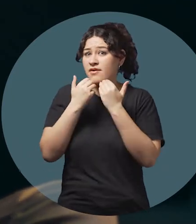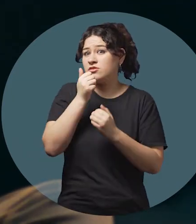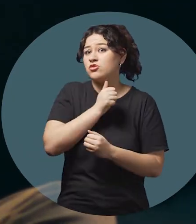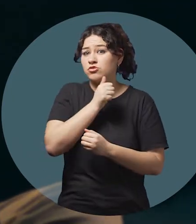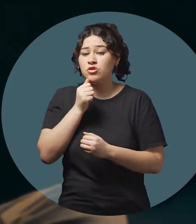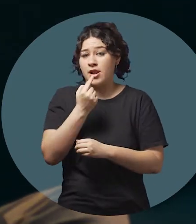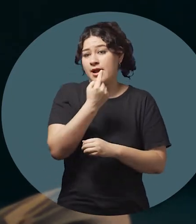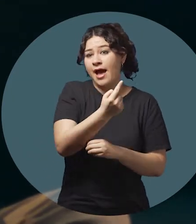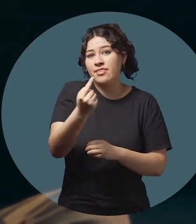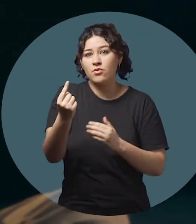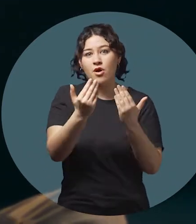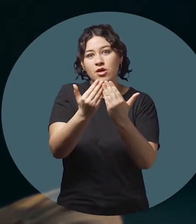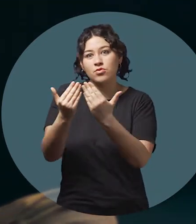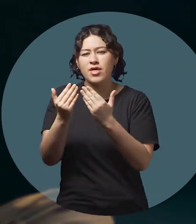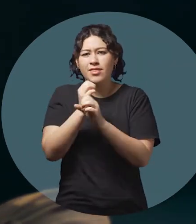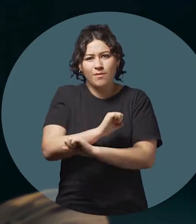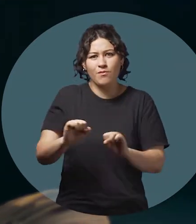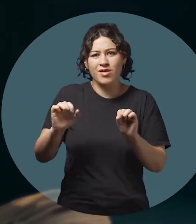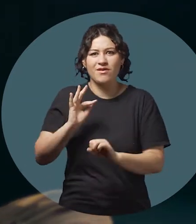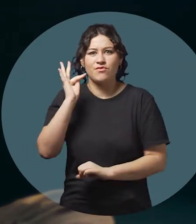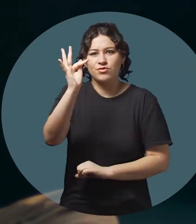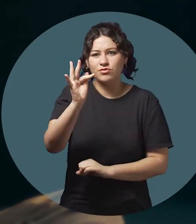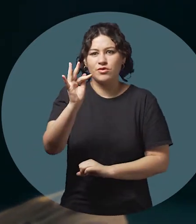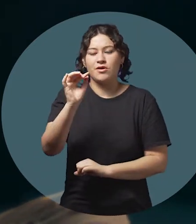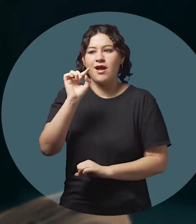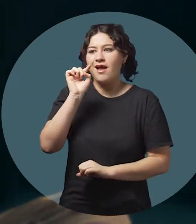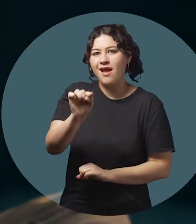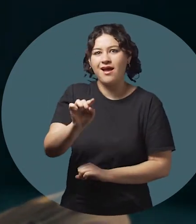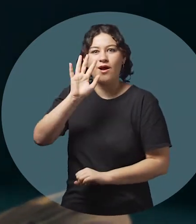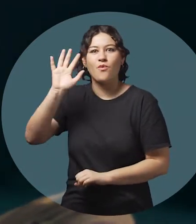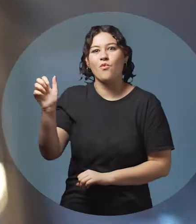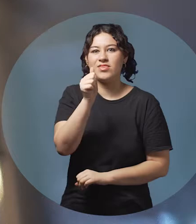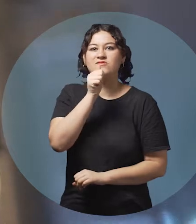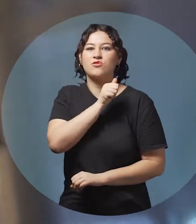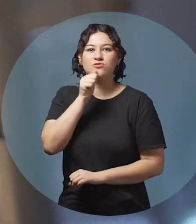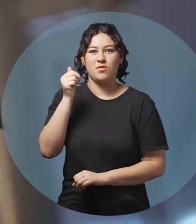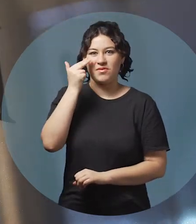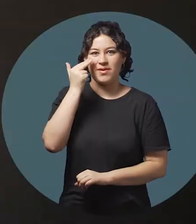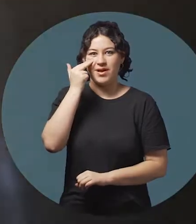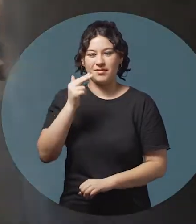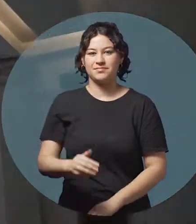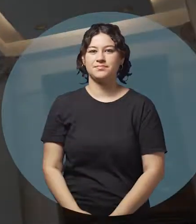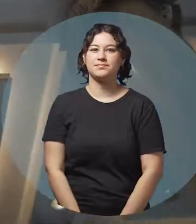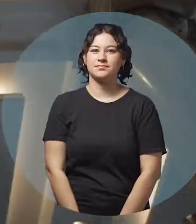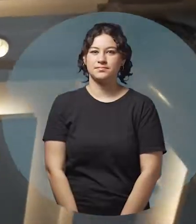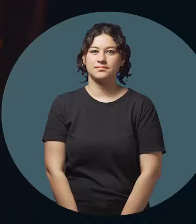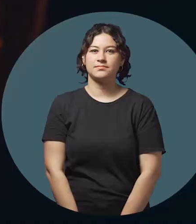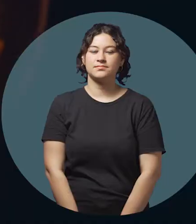cada uno de esos estudiantes puede llegar a ser el que él pueda resolverlo.